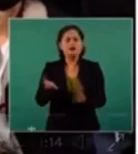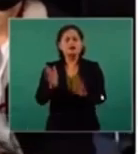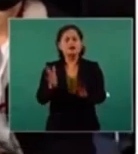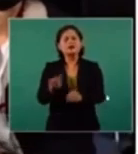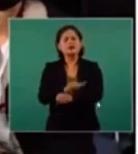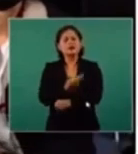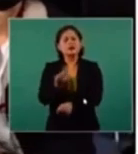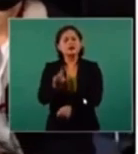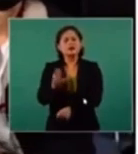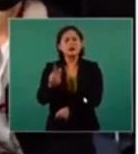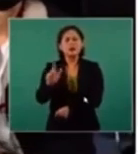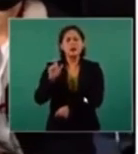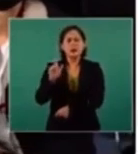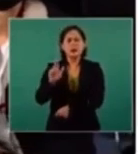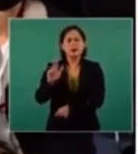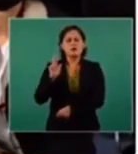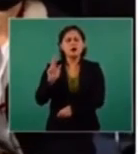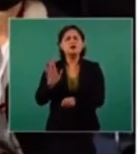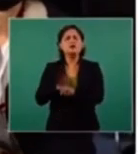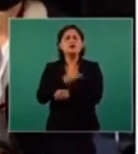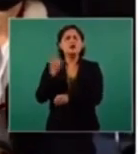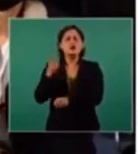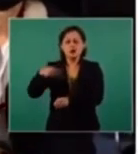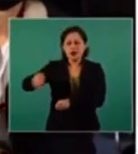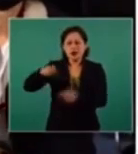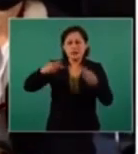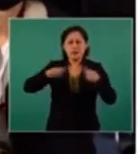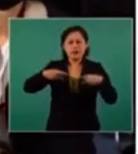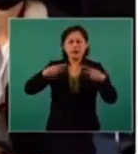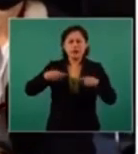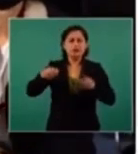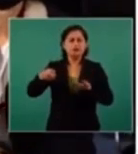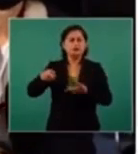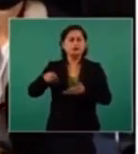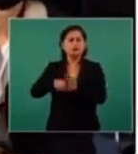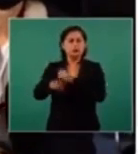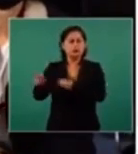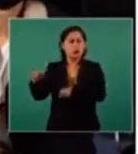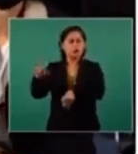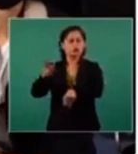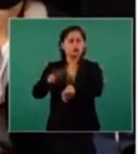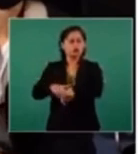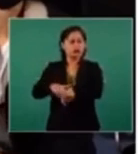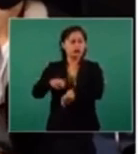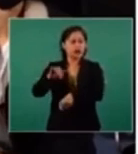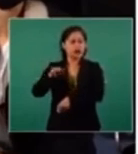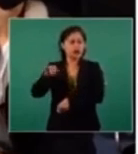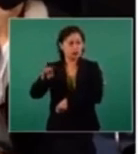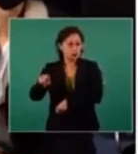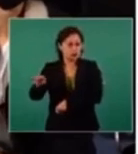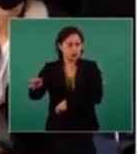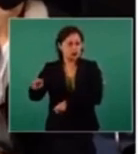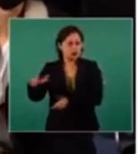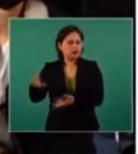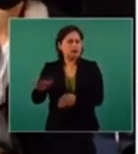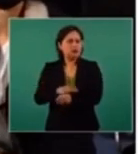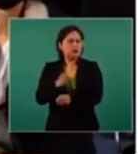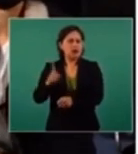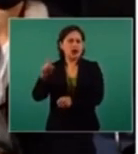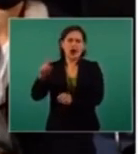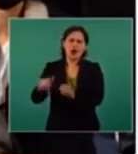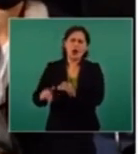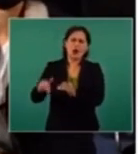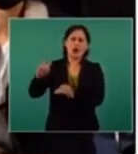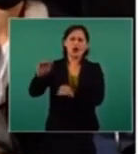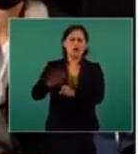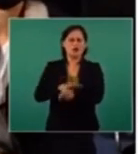porque la gente se inundó sobre todo en este hospital de del seguro social y en esta parte eso como que no quedó un